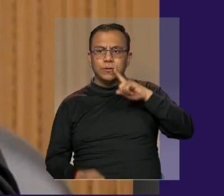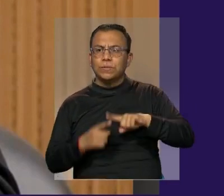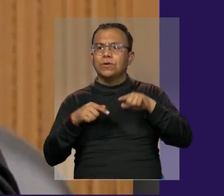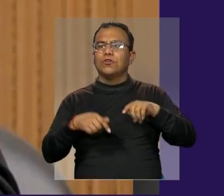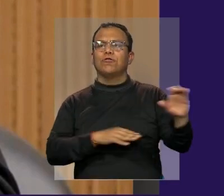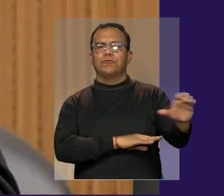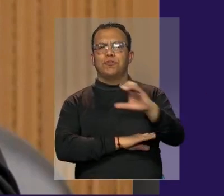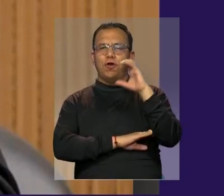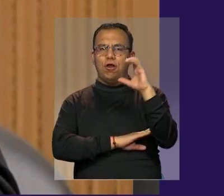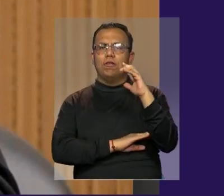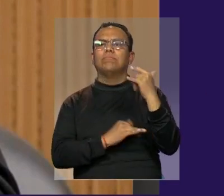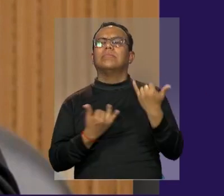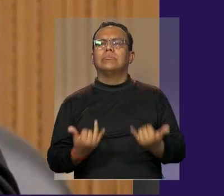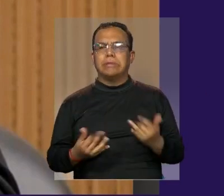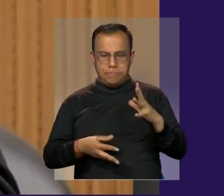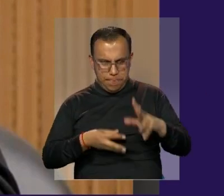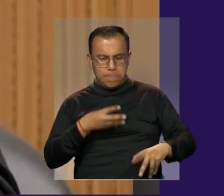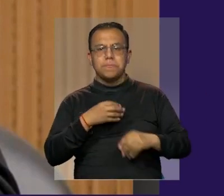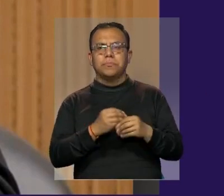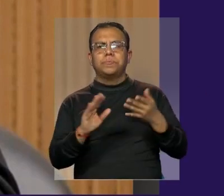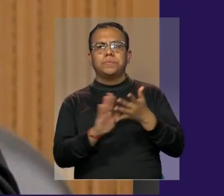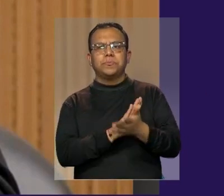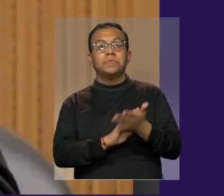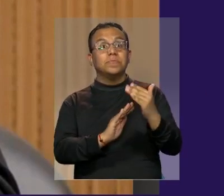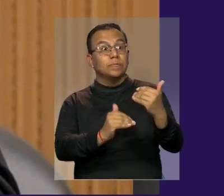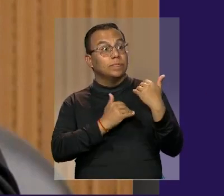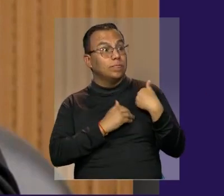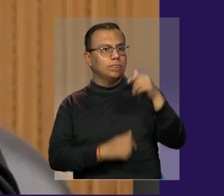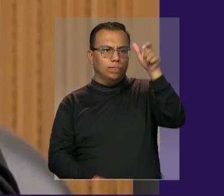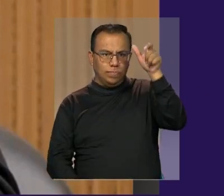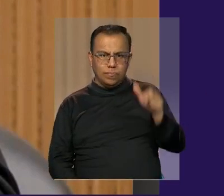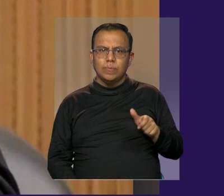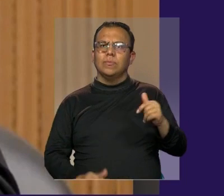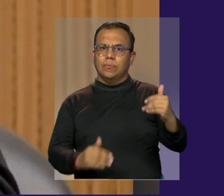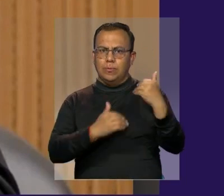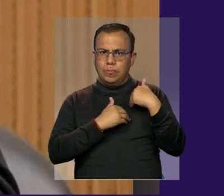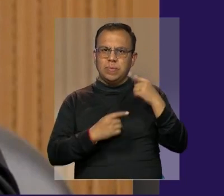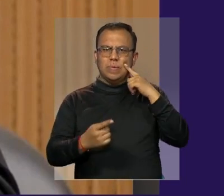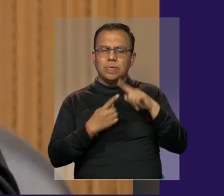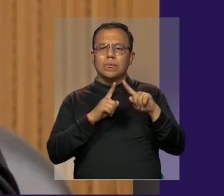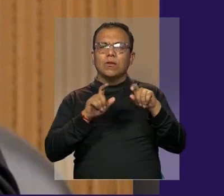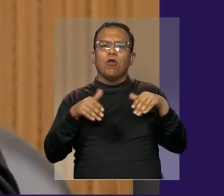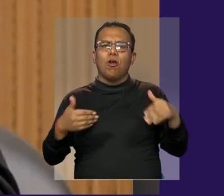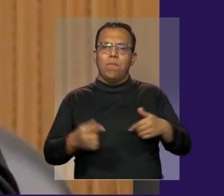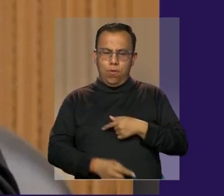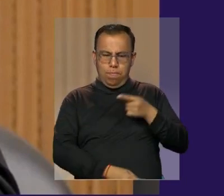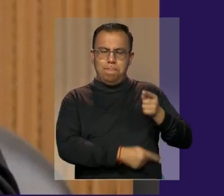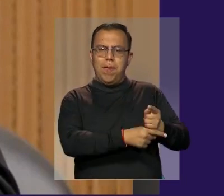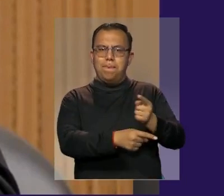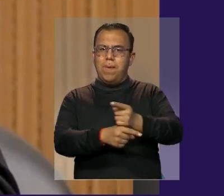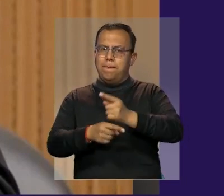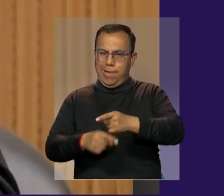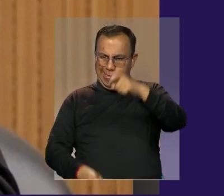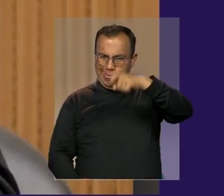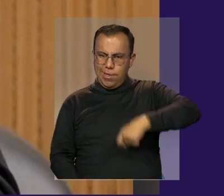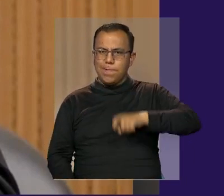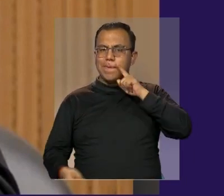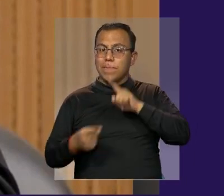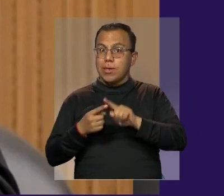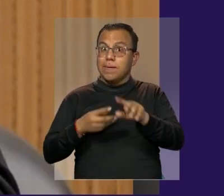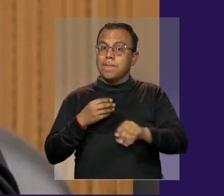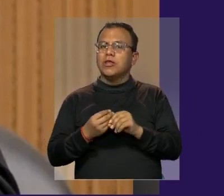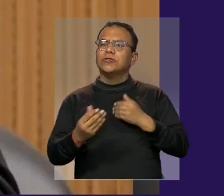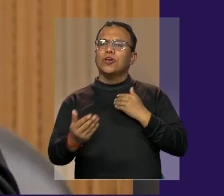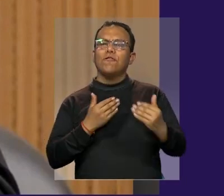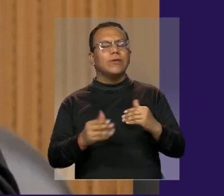país cuente además con una persona responsable que se encargue de cumplir su deber, de dar incluso